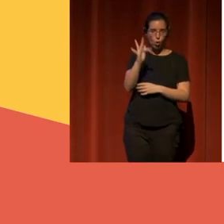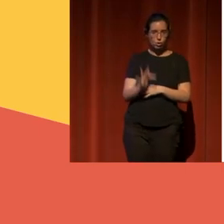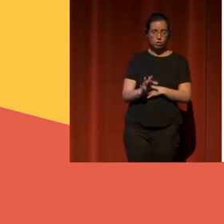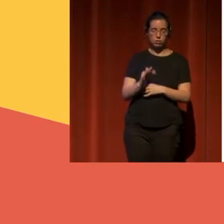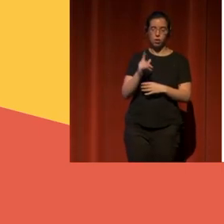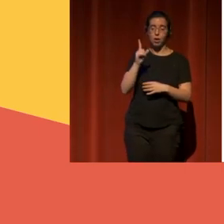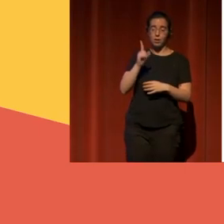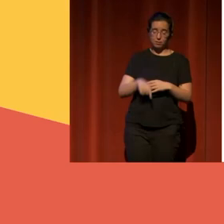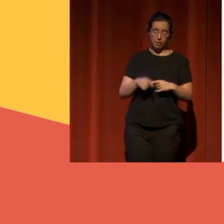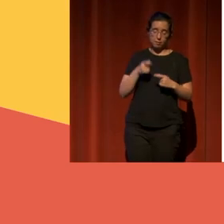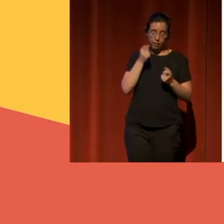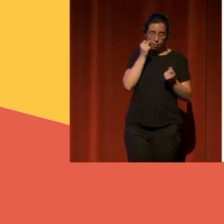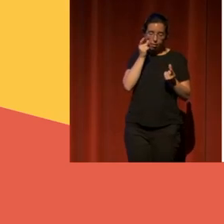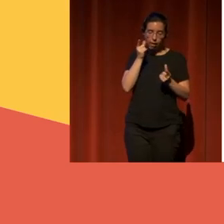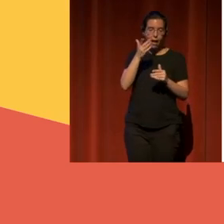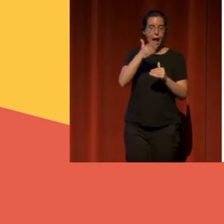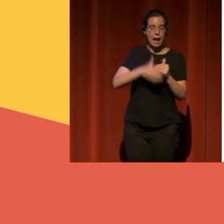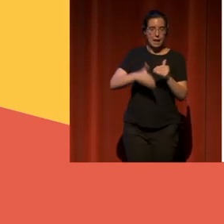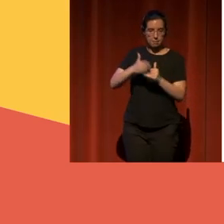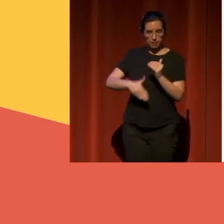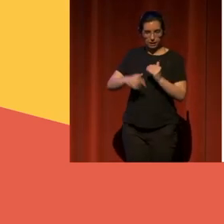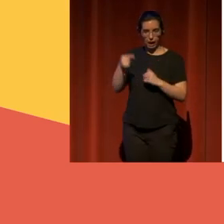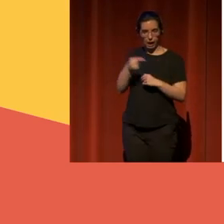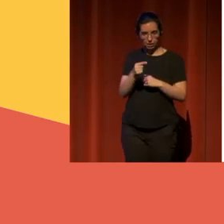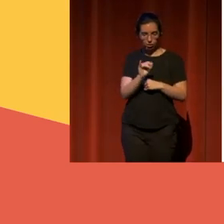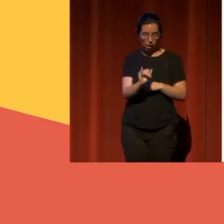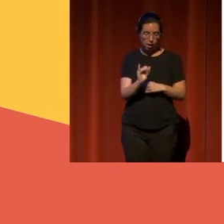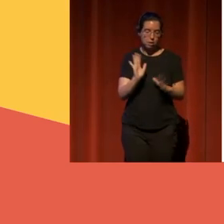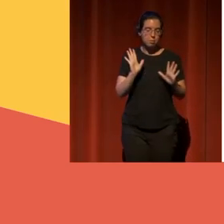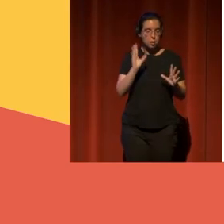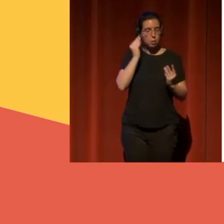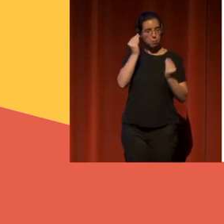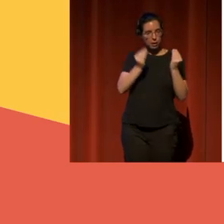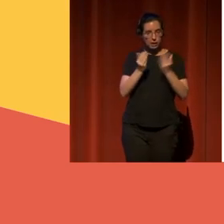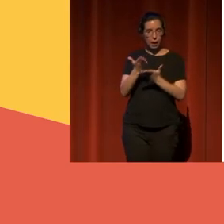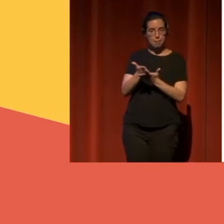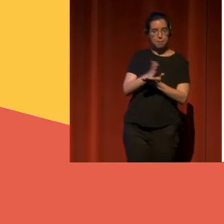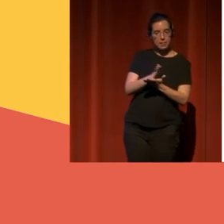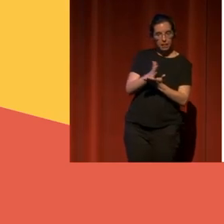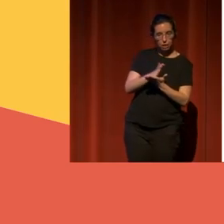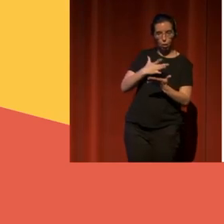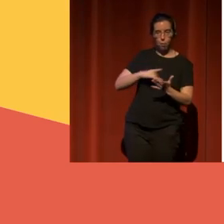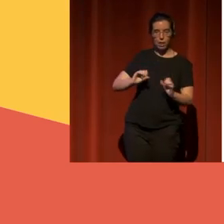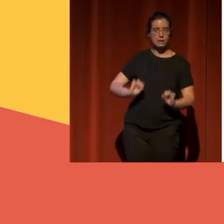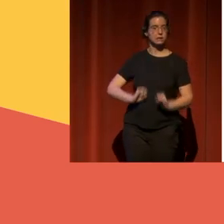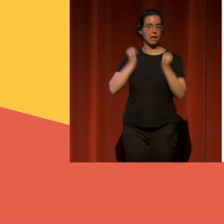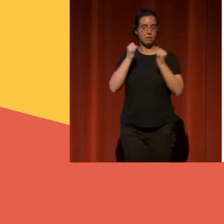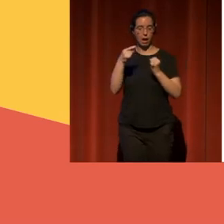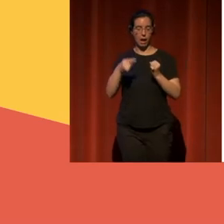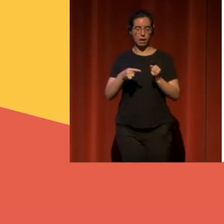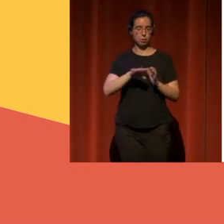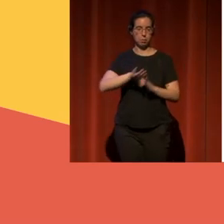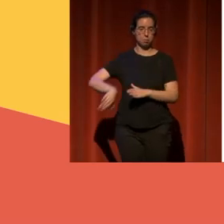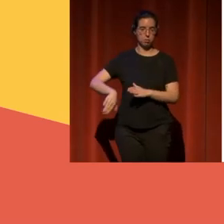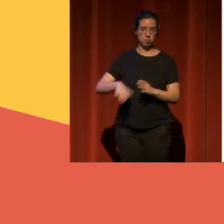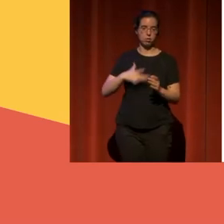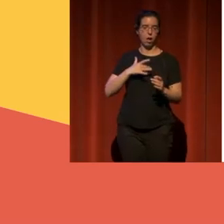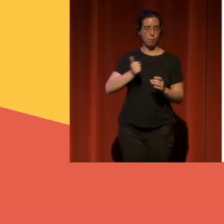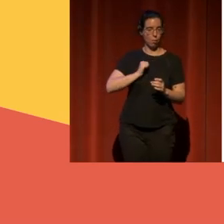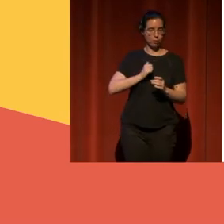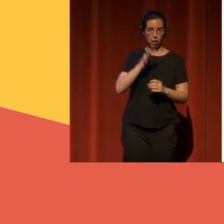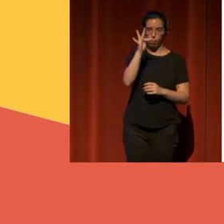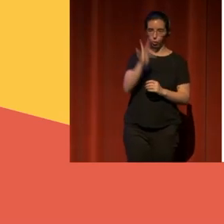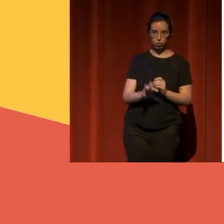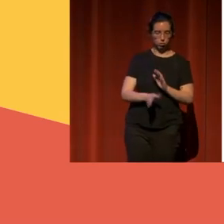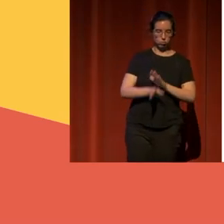encontrado limitaciones, pero pensamos que una buena mediación puede salvar esas limitaciones y aprovechar todas las